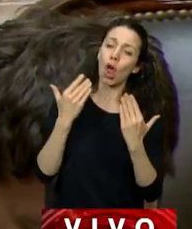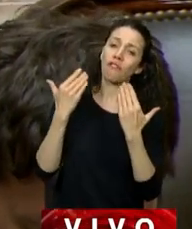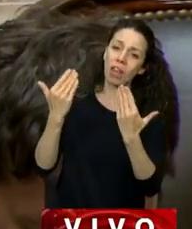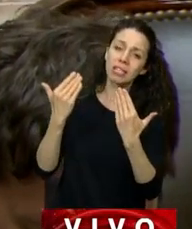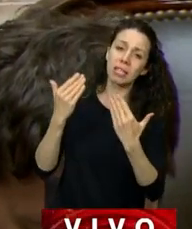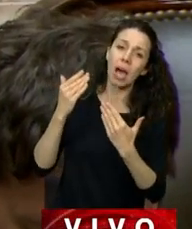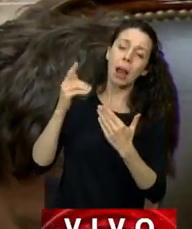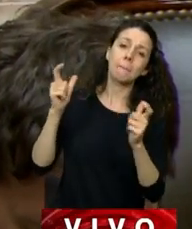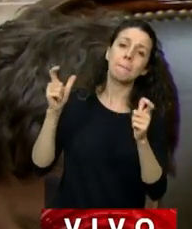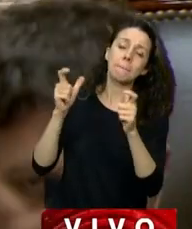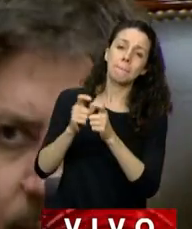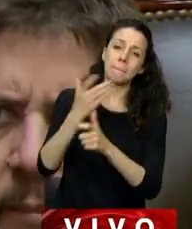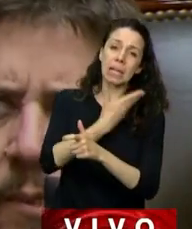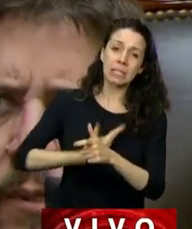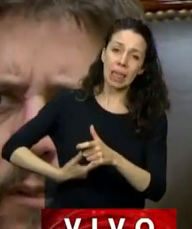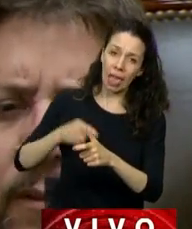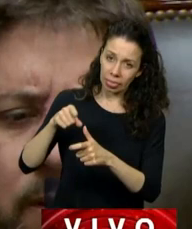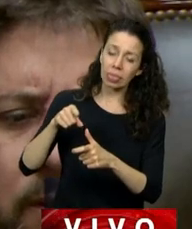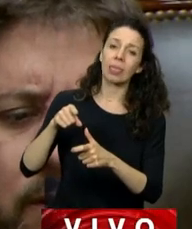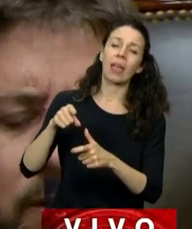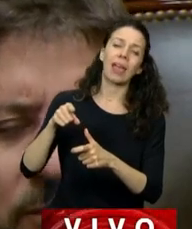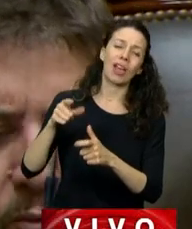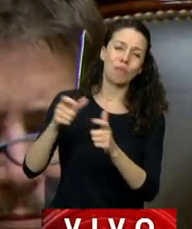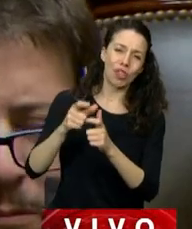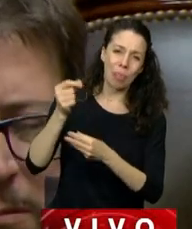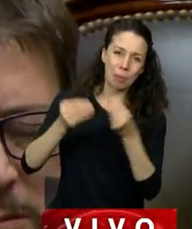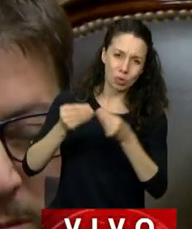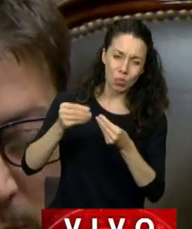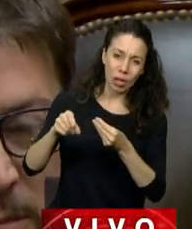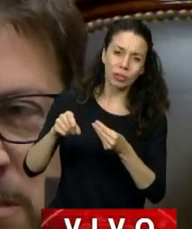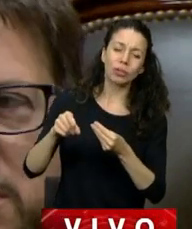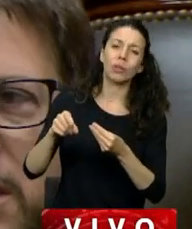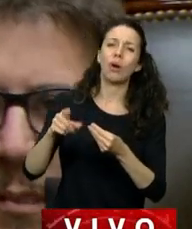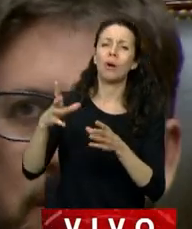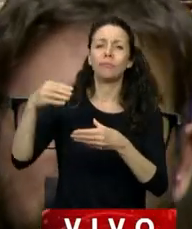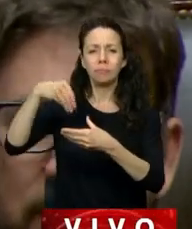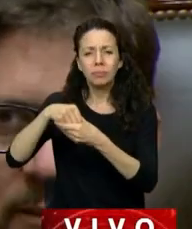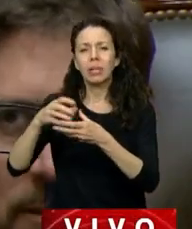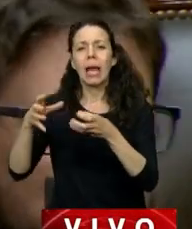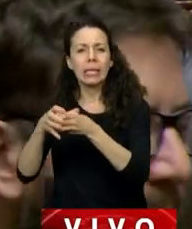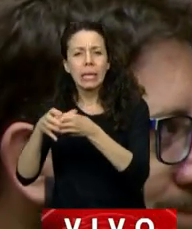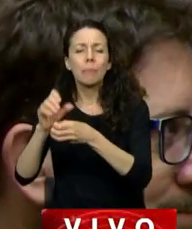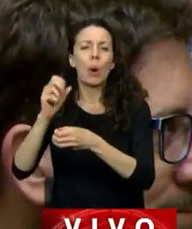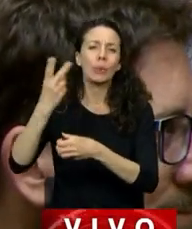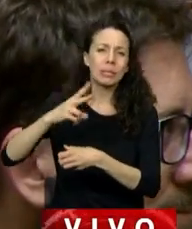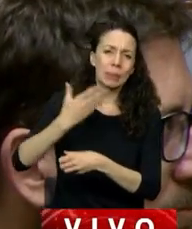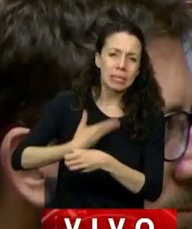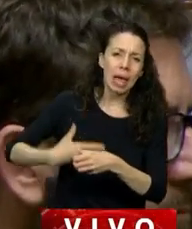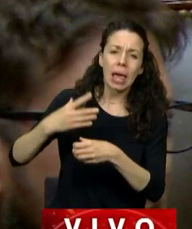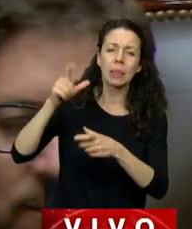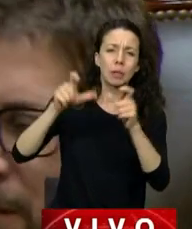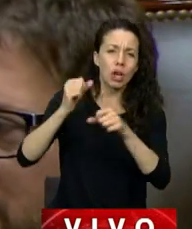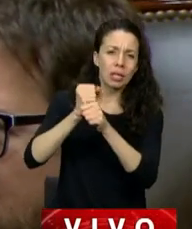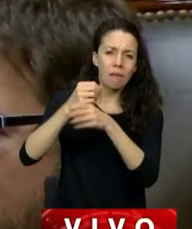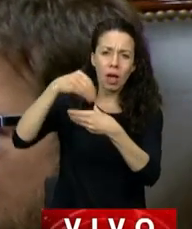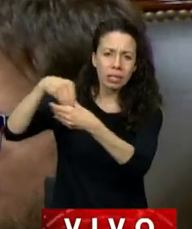al presidente de la Comisión de Presupuestos y a todo su componente, vicepresidente y todos sus integrantes, que son de